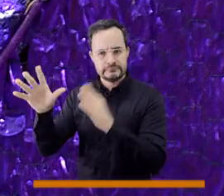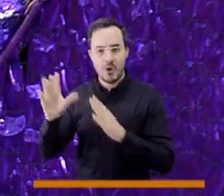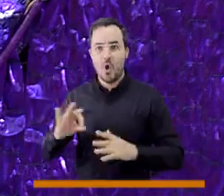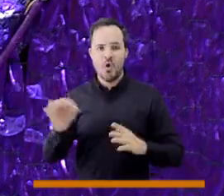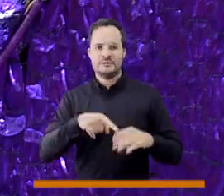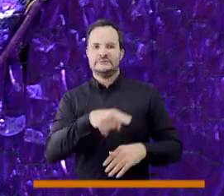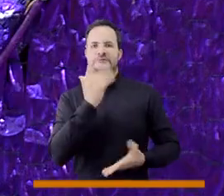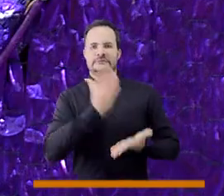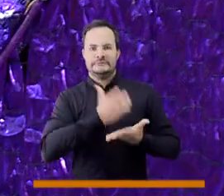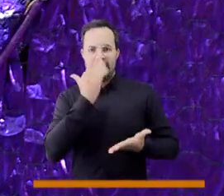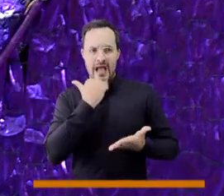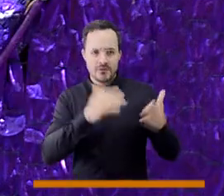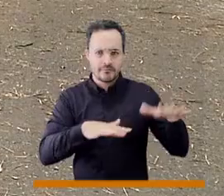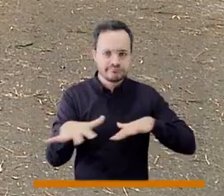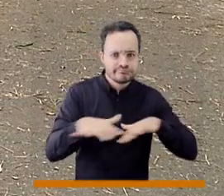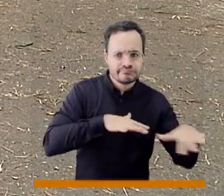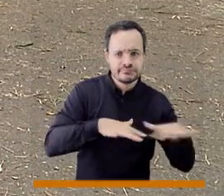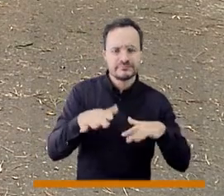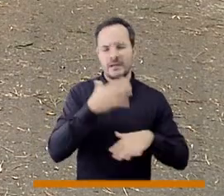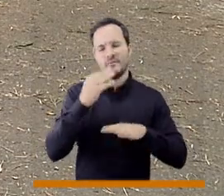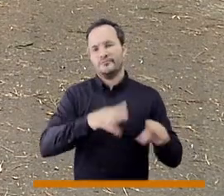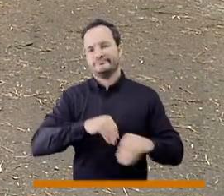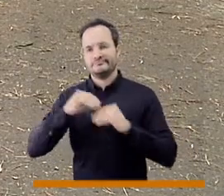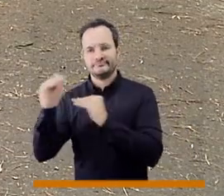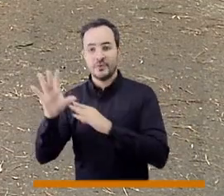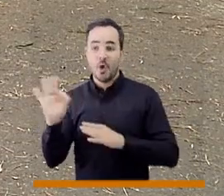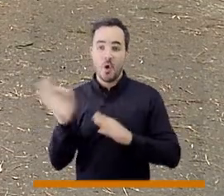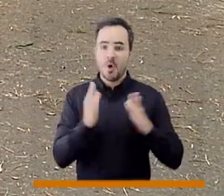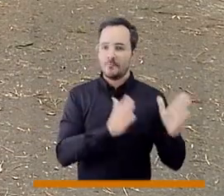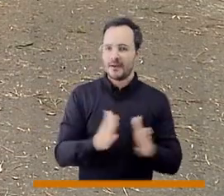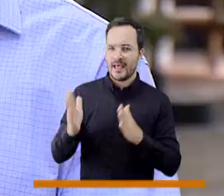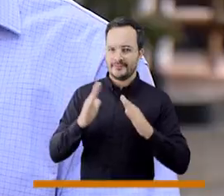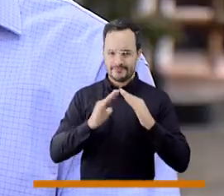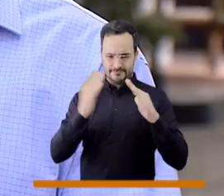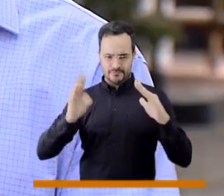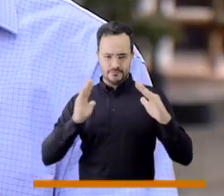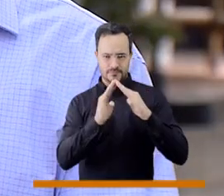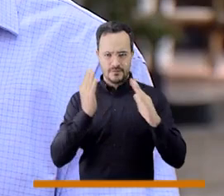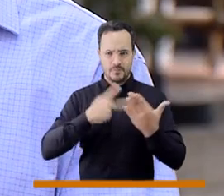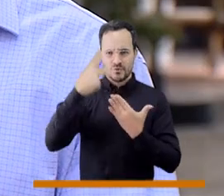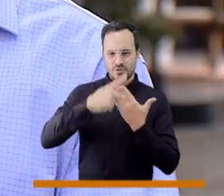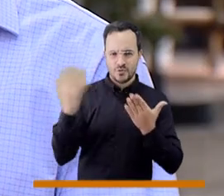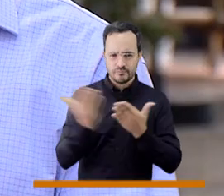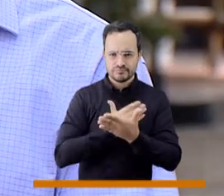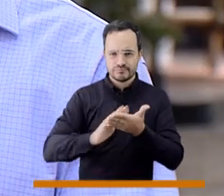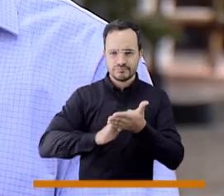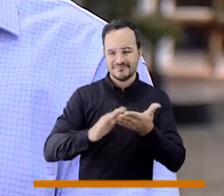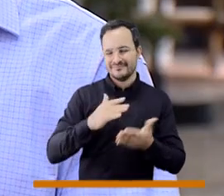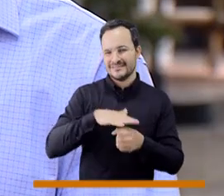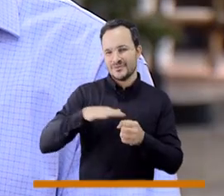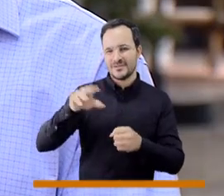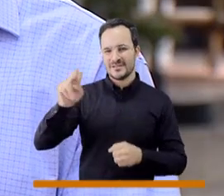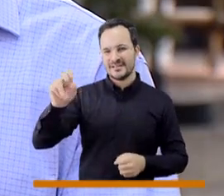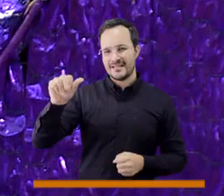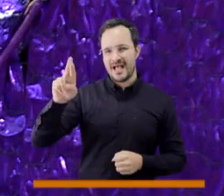riesgos de desastres, se tenían que ir de un sitio al otro, por planeación de renovación urbana que también ocurrió, por ejemplo, en el